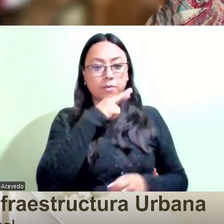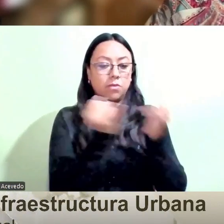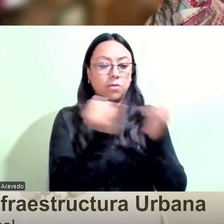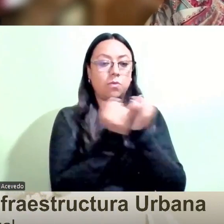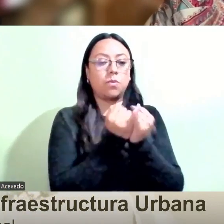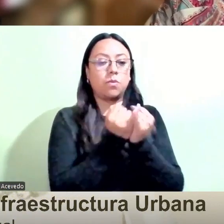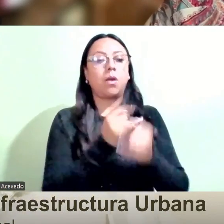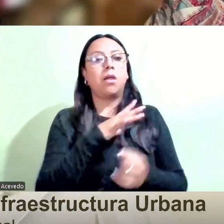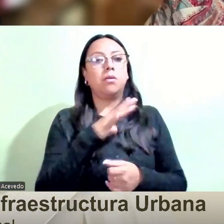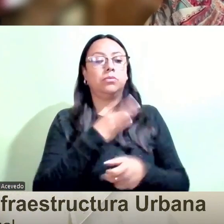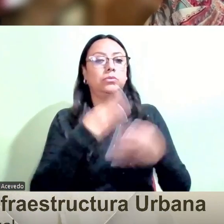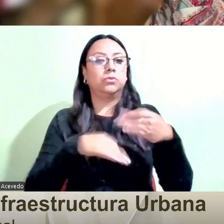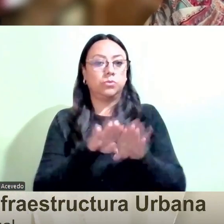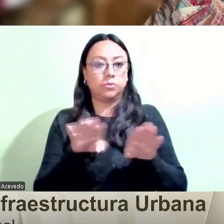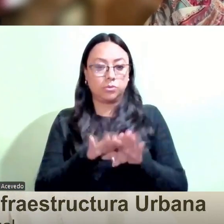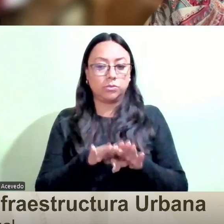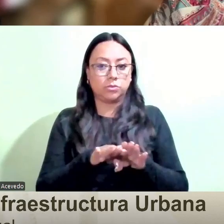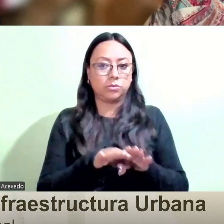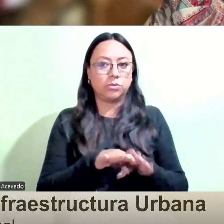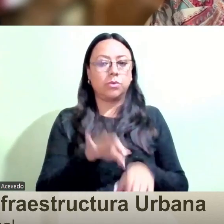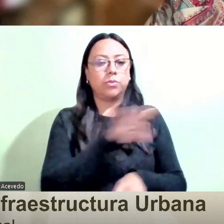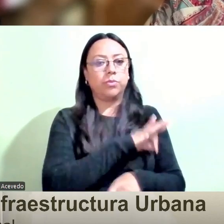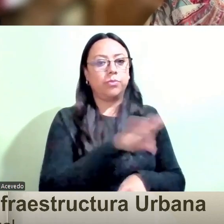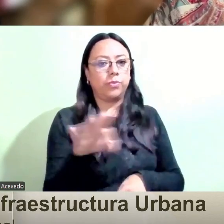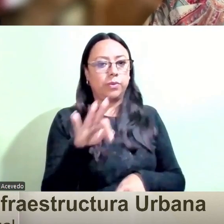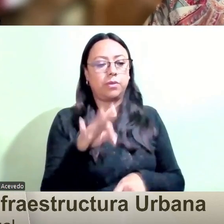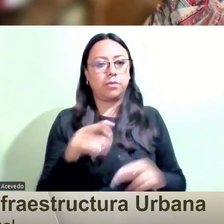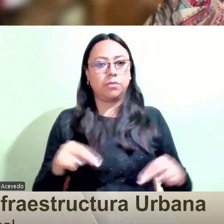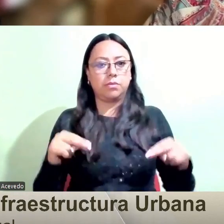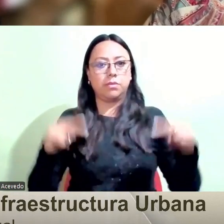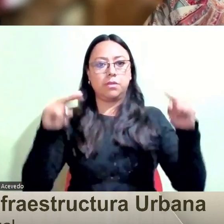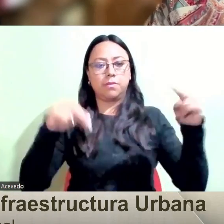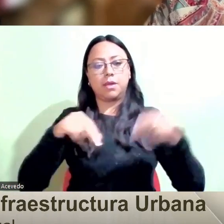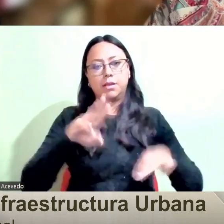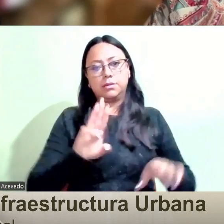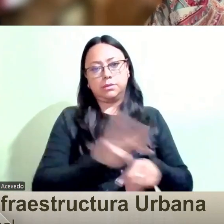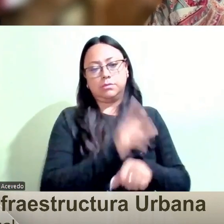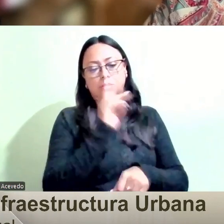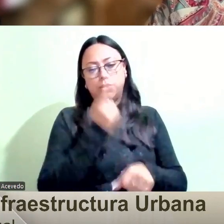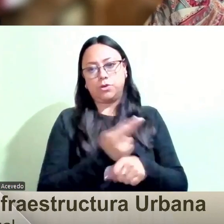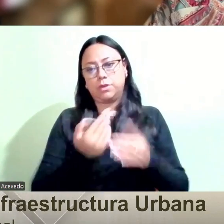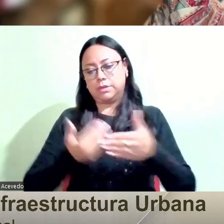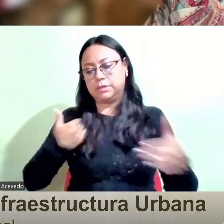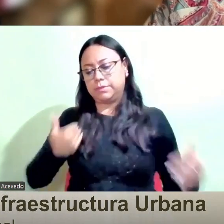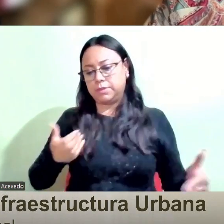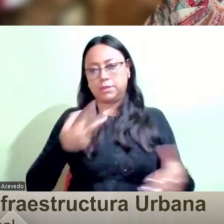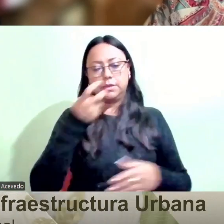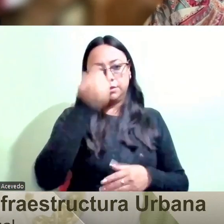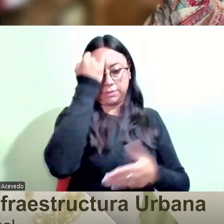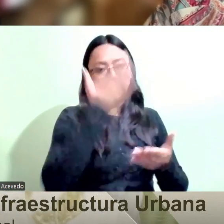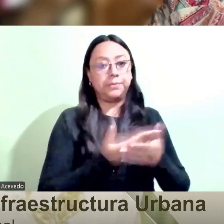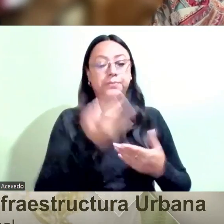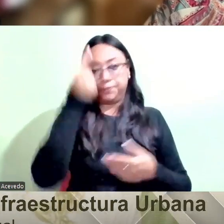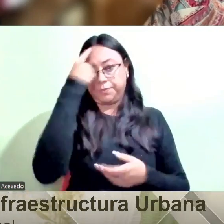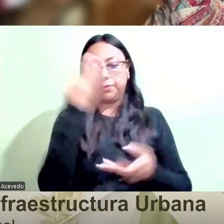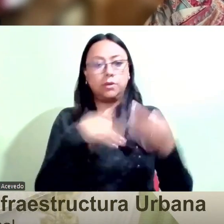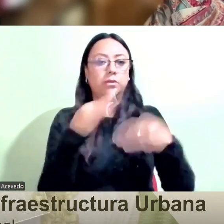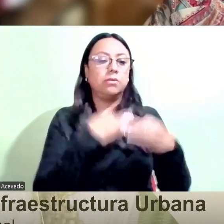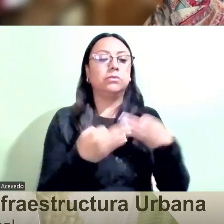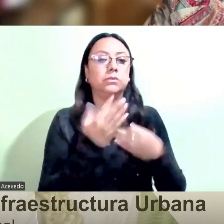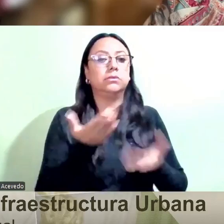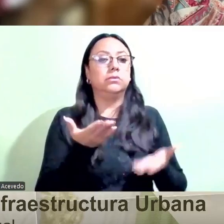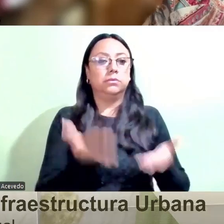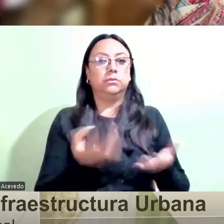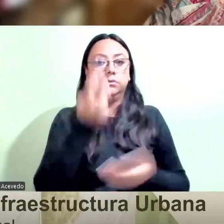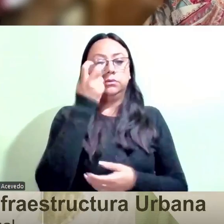con un potencial de incremento de niveles mayor al solicitado en la iniciativa. Para fortalecer lo anterior, se precisa que esta dictaminadora